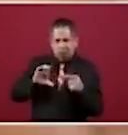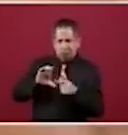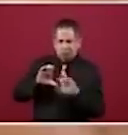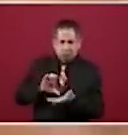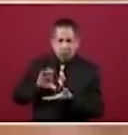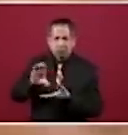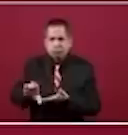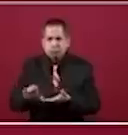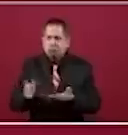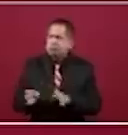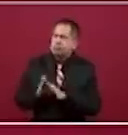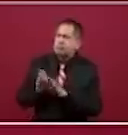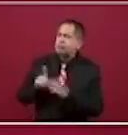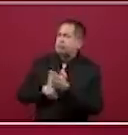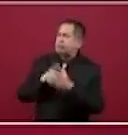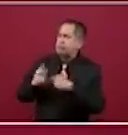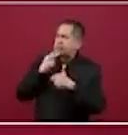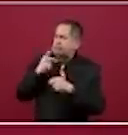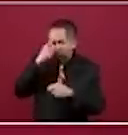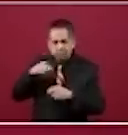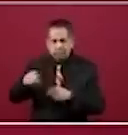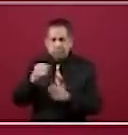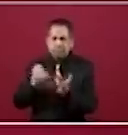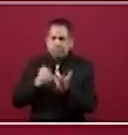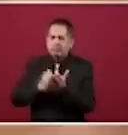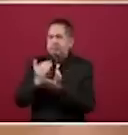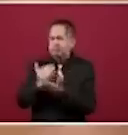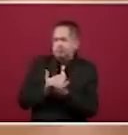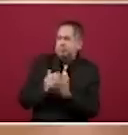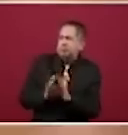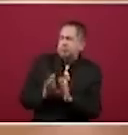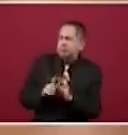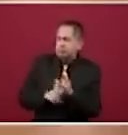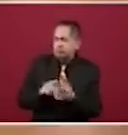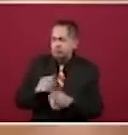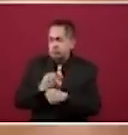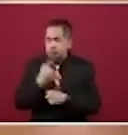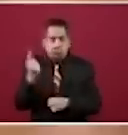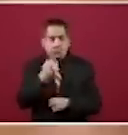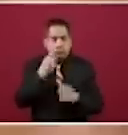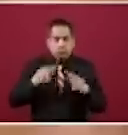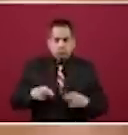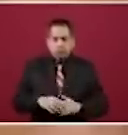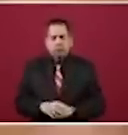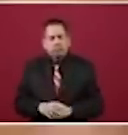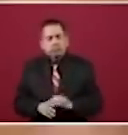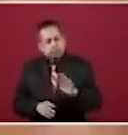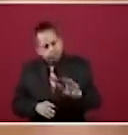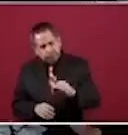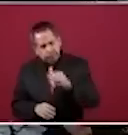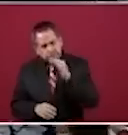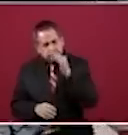en la empresa? ¿Y cómo piensan ustedes aligerar la carga fiscal para Pemex? Eso es algo que está esperando. Bueno, le adelanto.